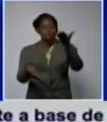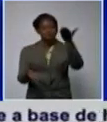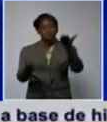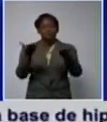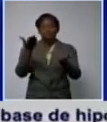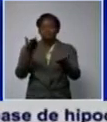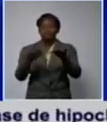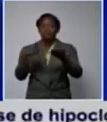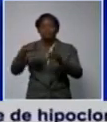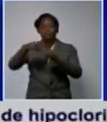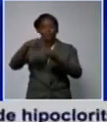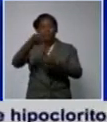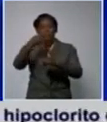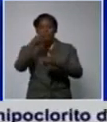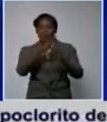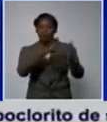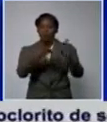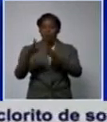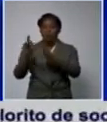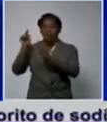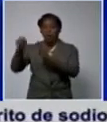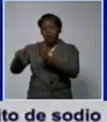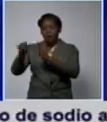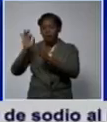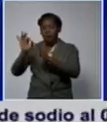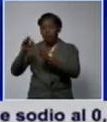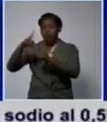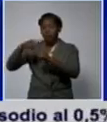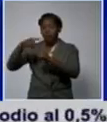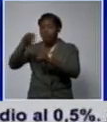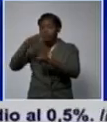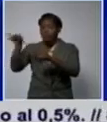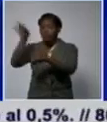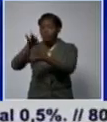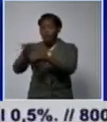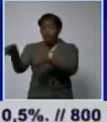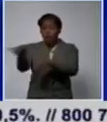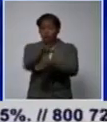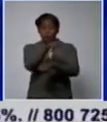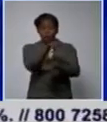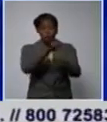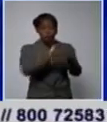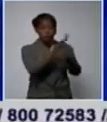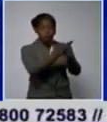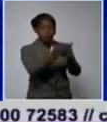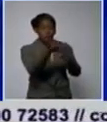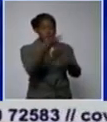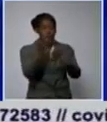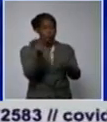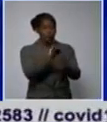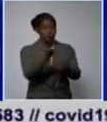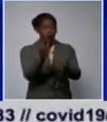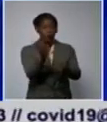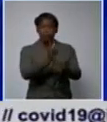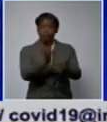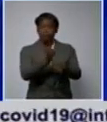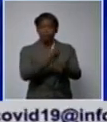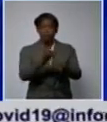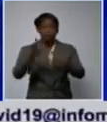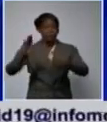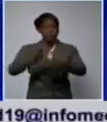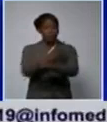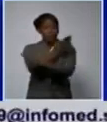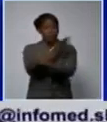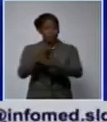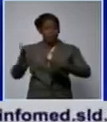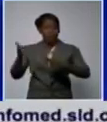tratamiento del dengue, que no es el mismo que el de la COVID. Por eso es importante acudir al médico y